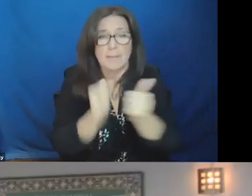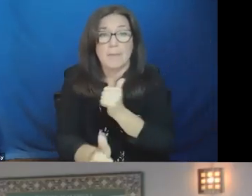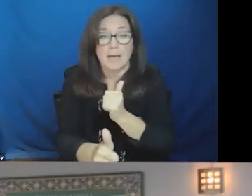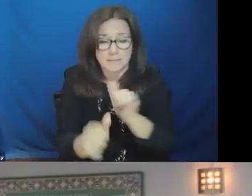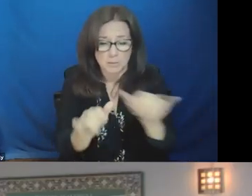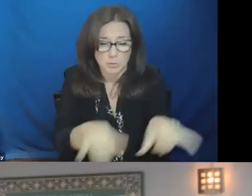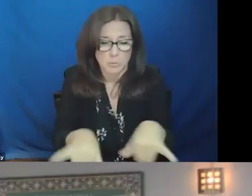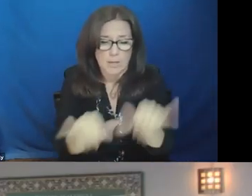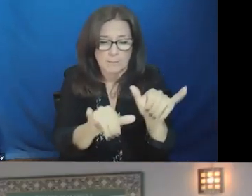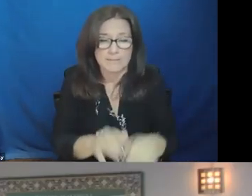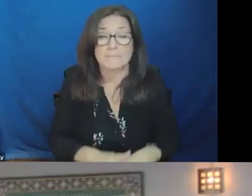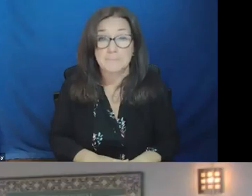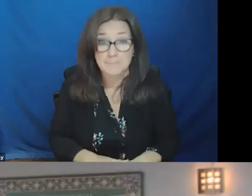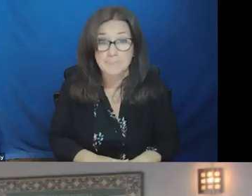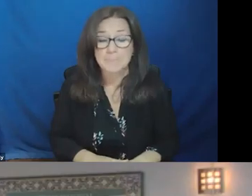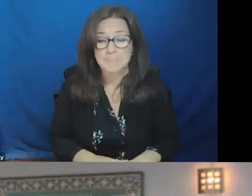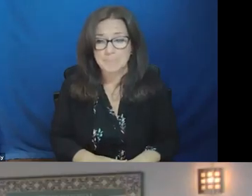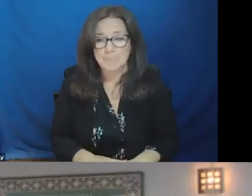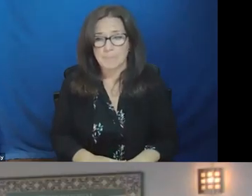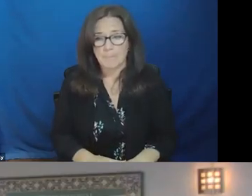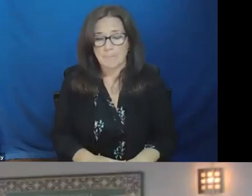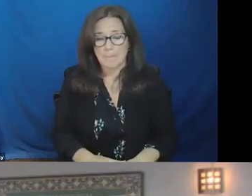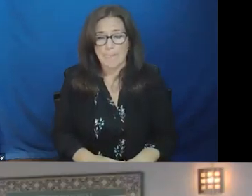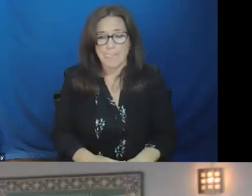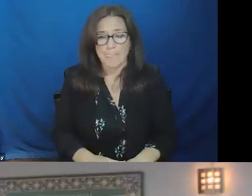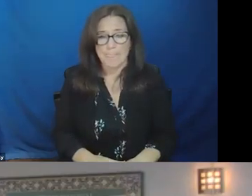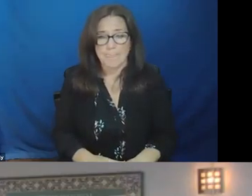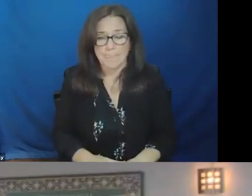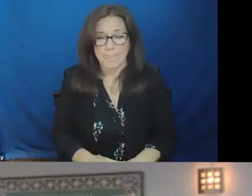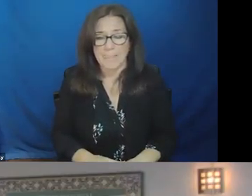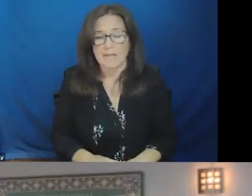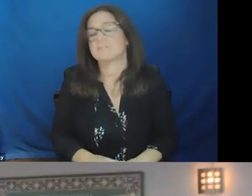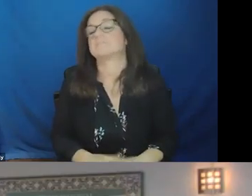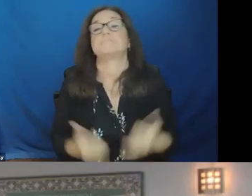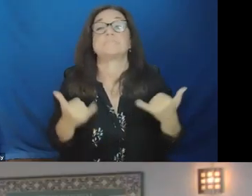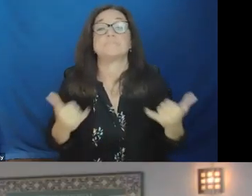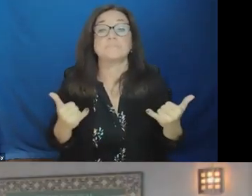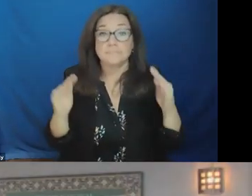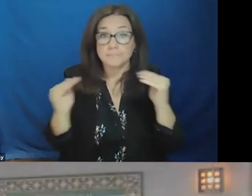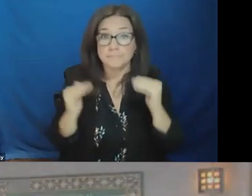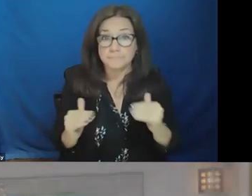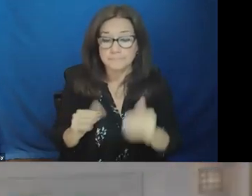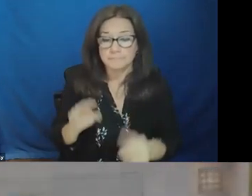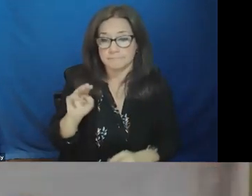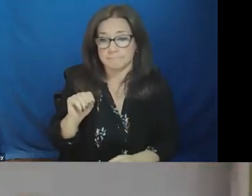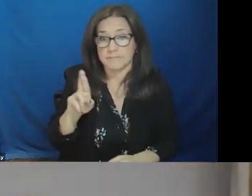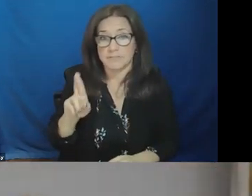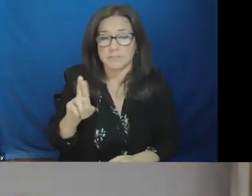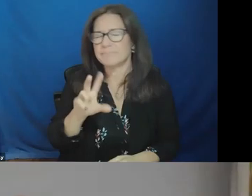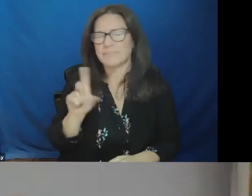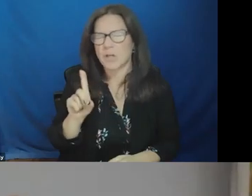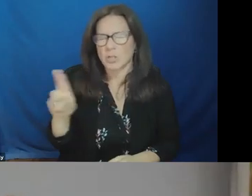favor levanten la mano digan yo esta moción fue aprobada unánimemente gracias